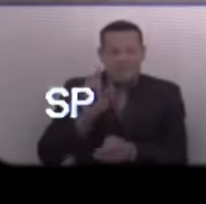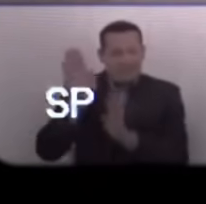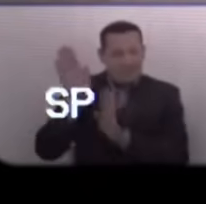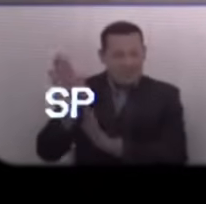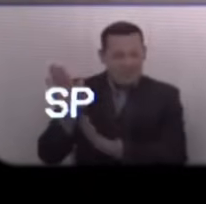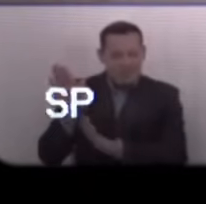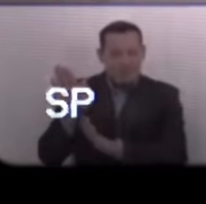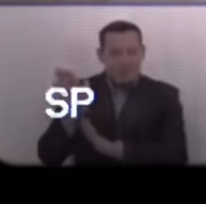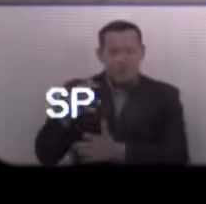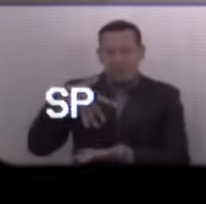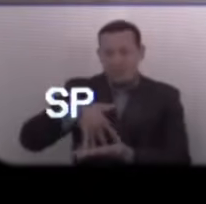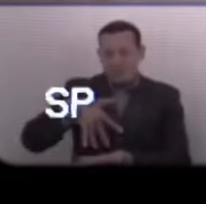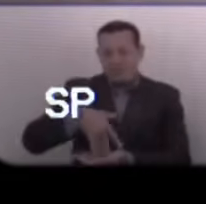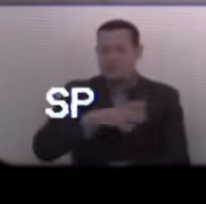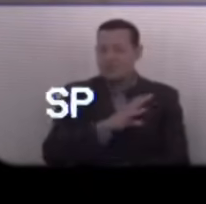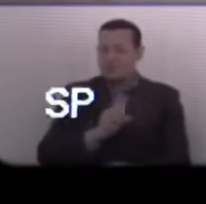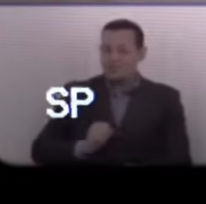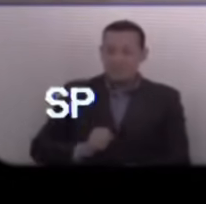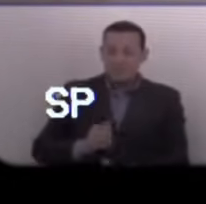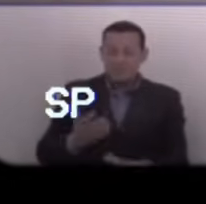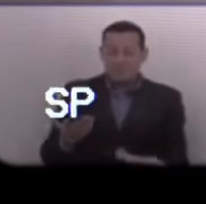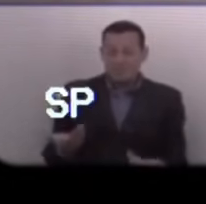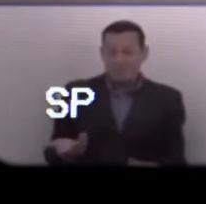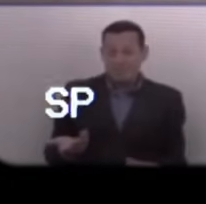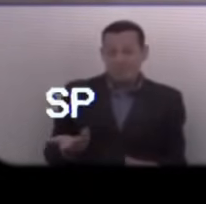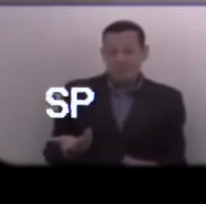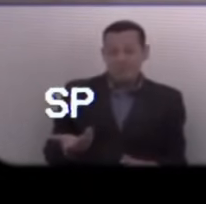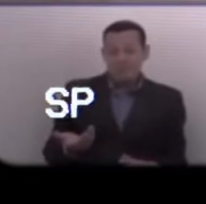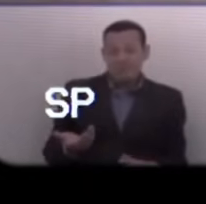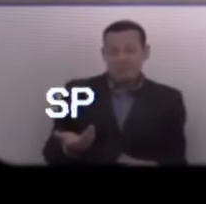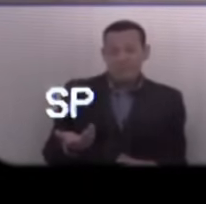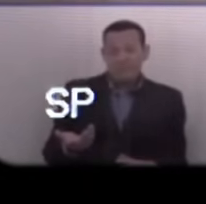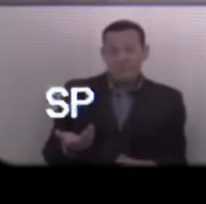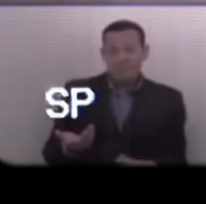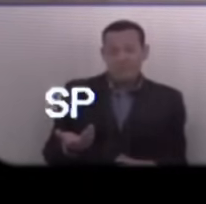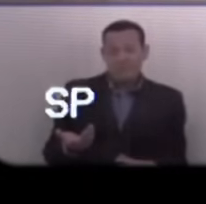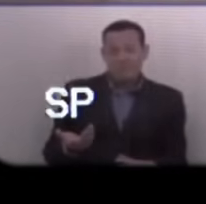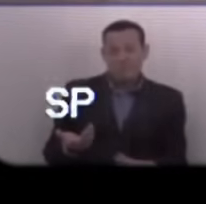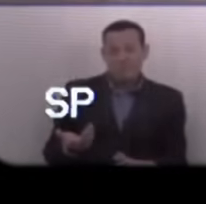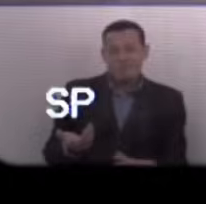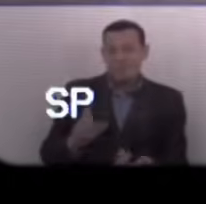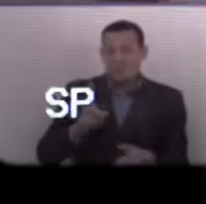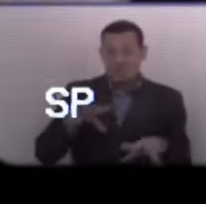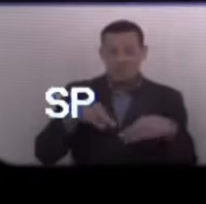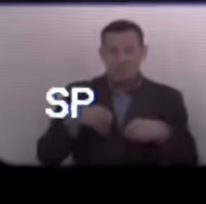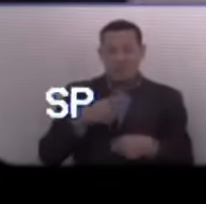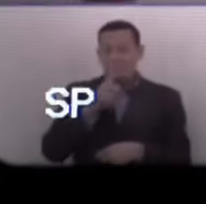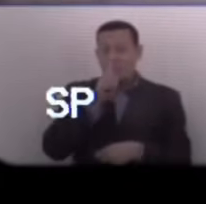irrespetuosos con la población salvadoreña, como mínimo.